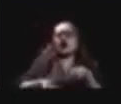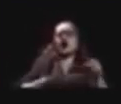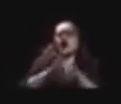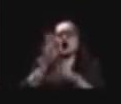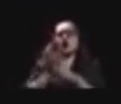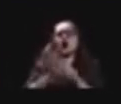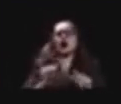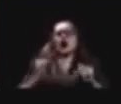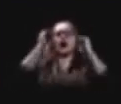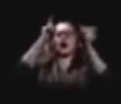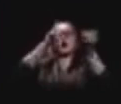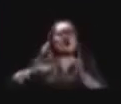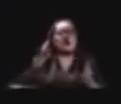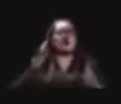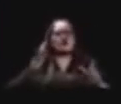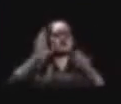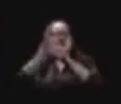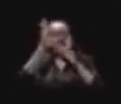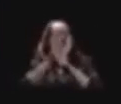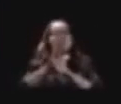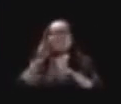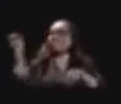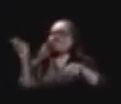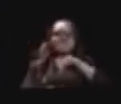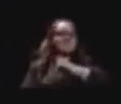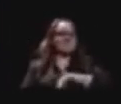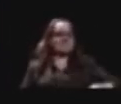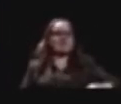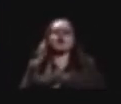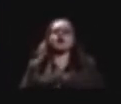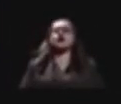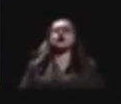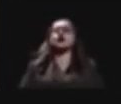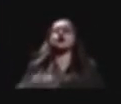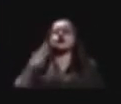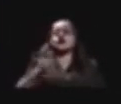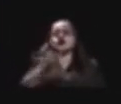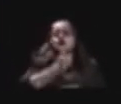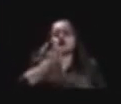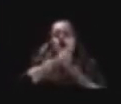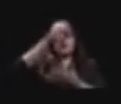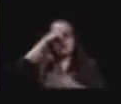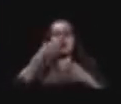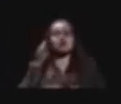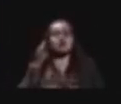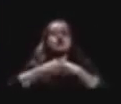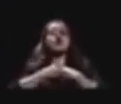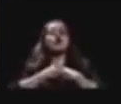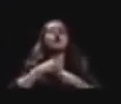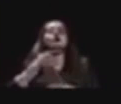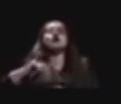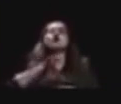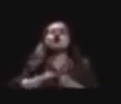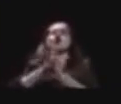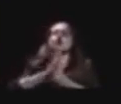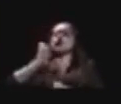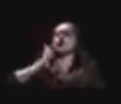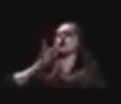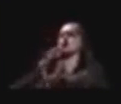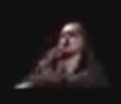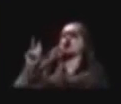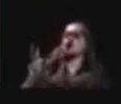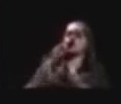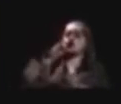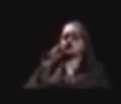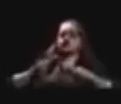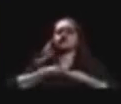privilegios de los altos funcionarios públicos. Los habitantes de la ciudad recuperamos nuestro orgullo y nuestra